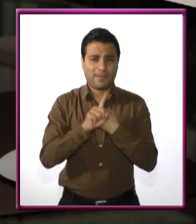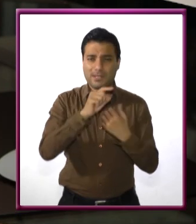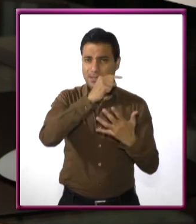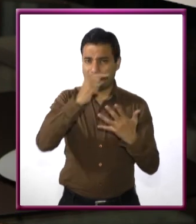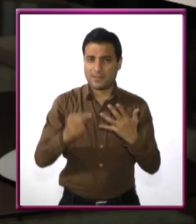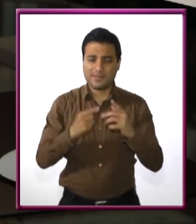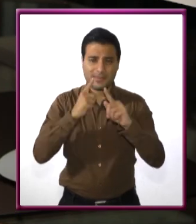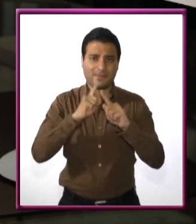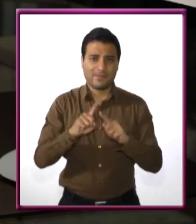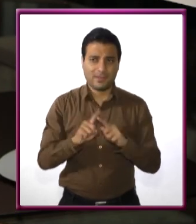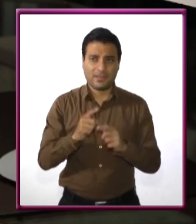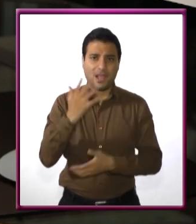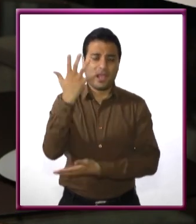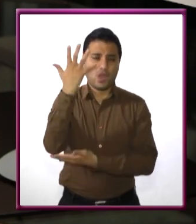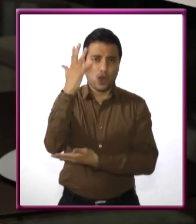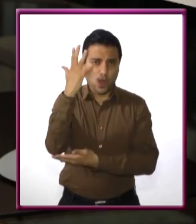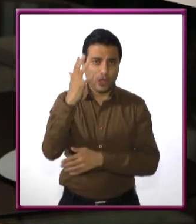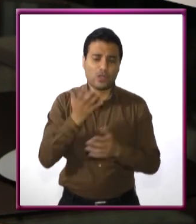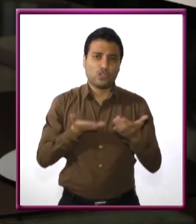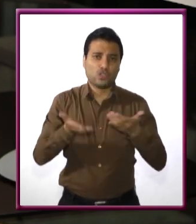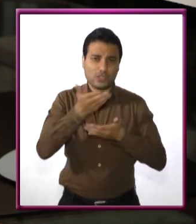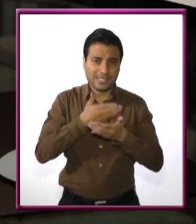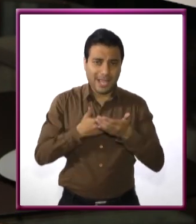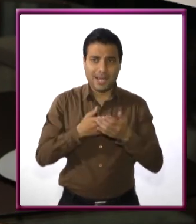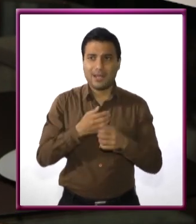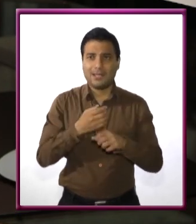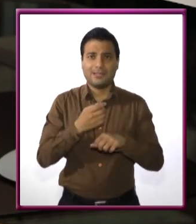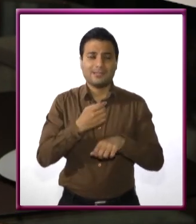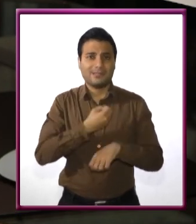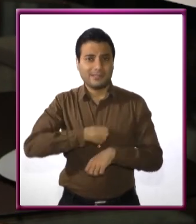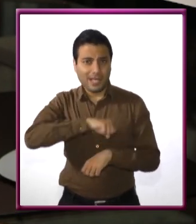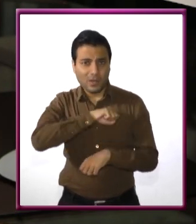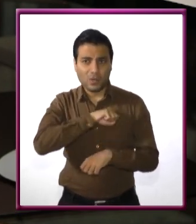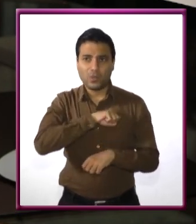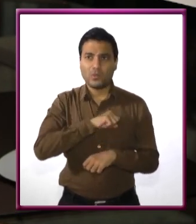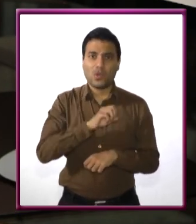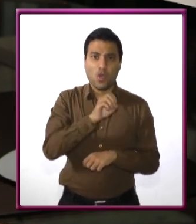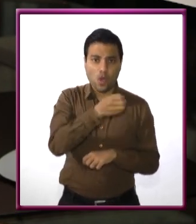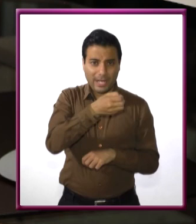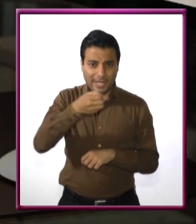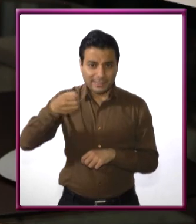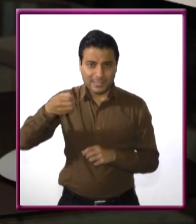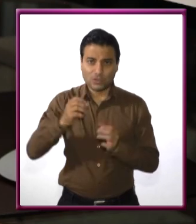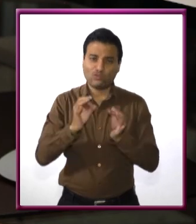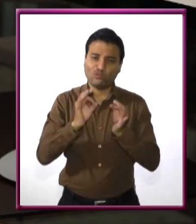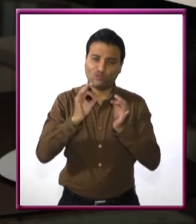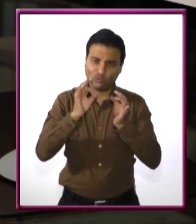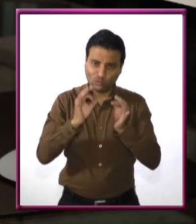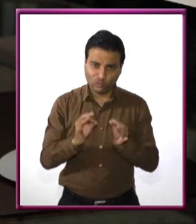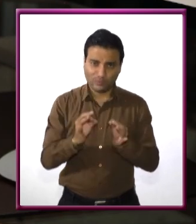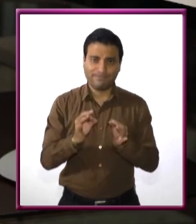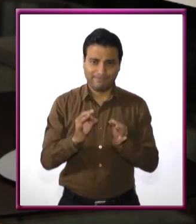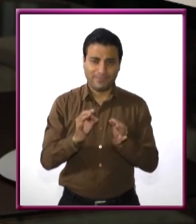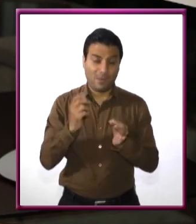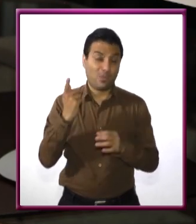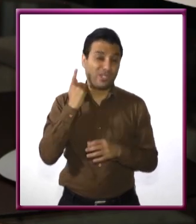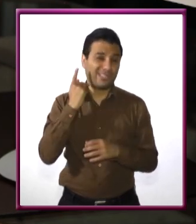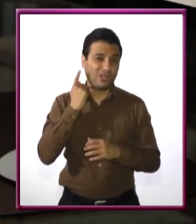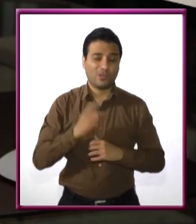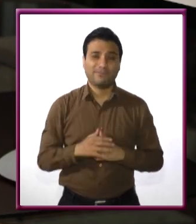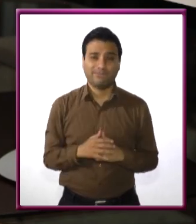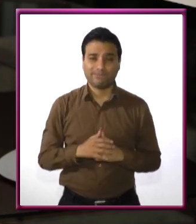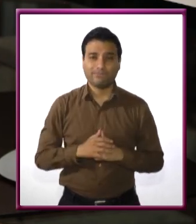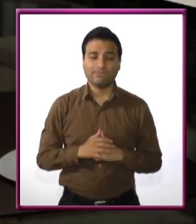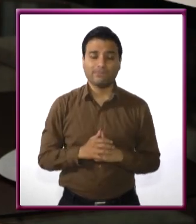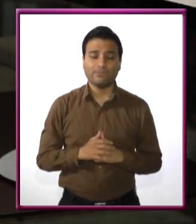a nivel ecológico como social, de salud, incluso de organización, a un nivel